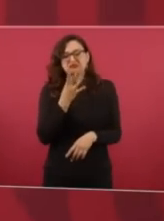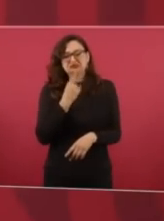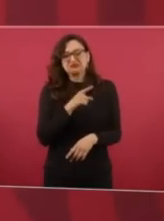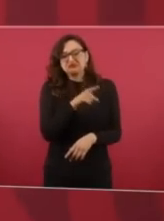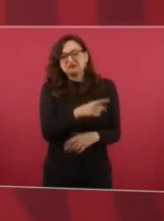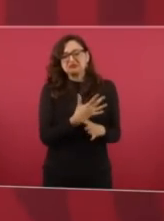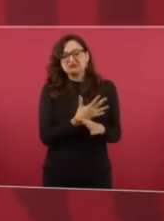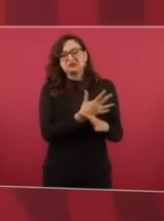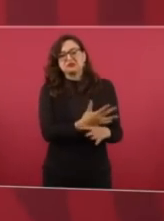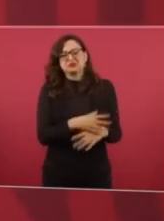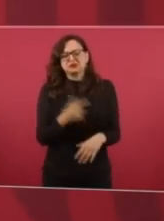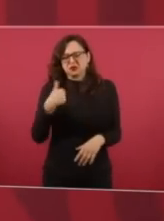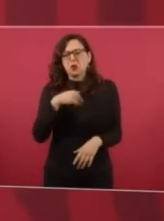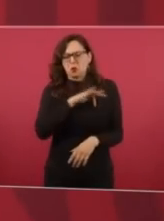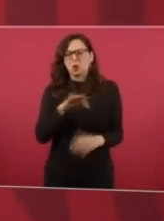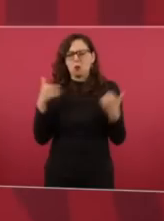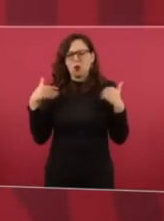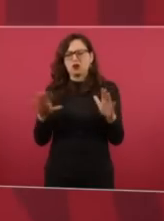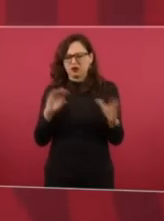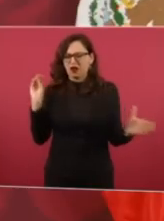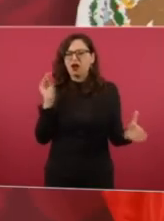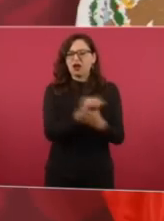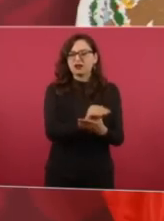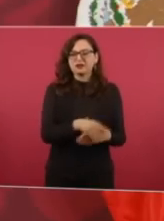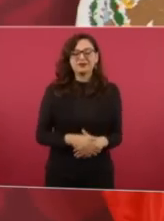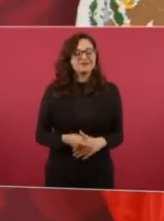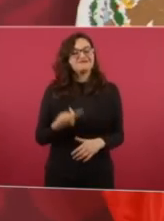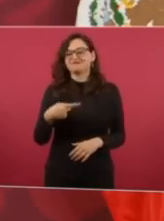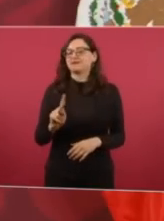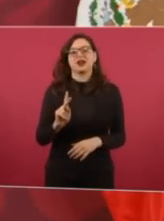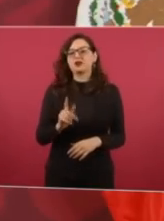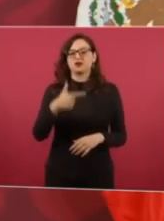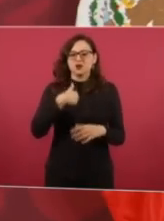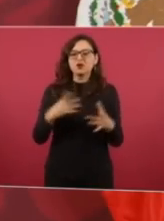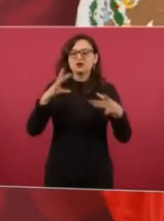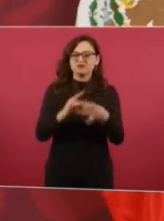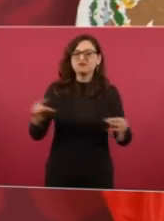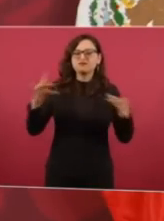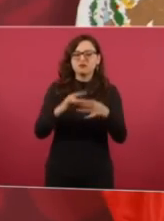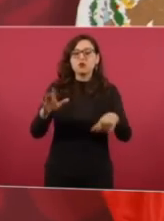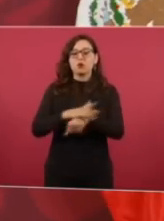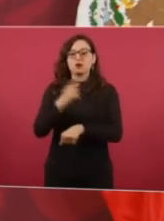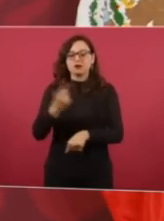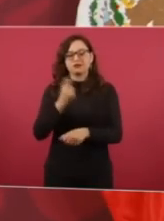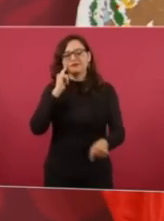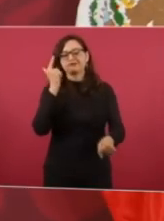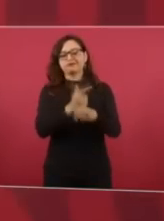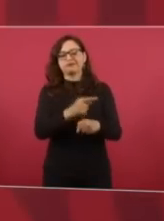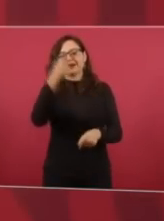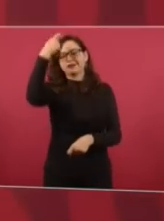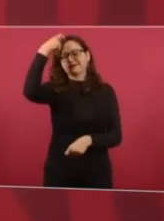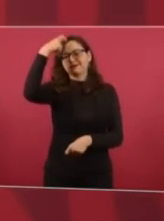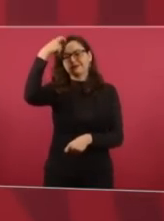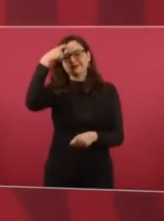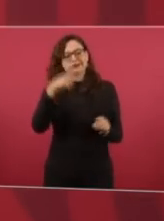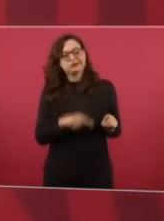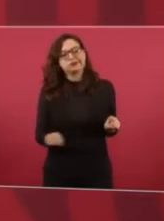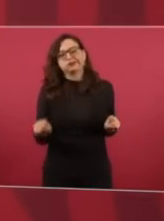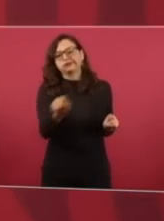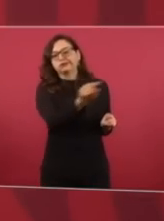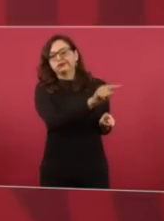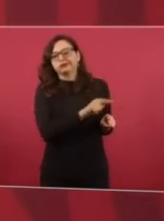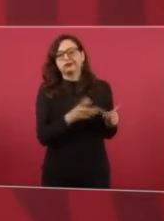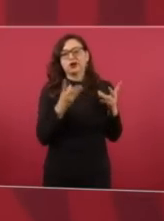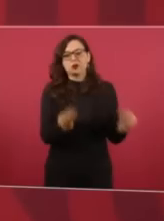porque uno es el personaje es el pensamiento de muchos ya no son